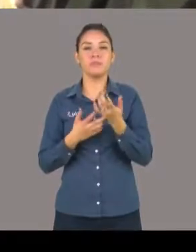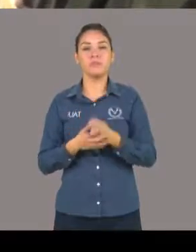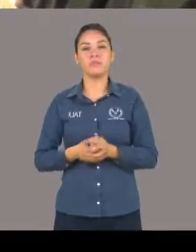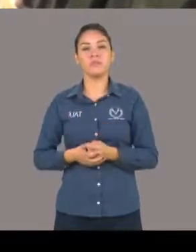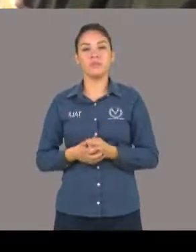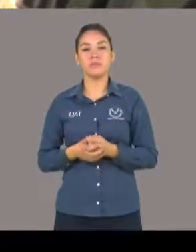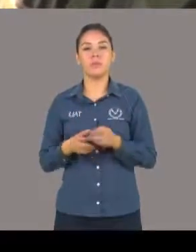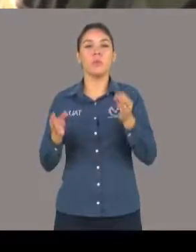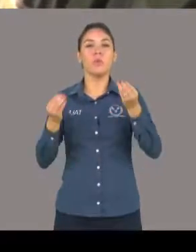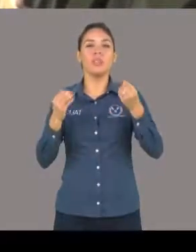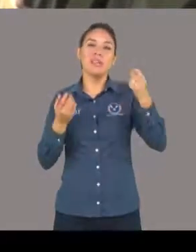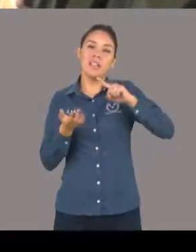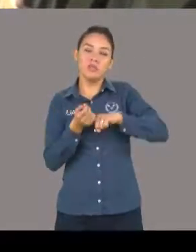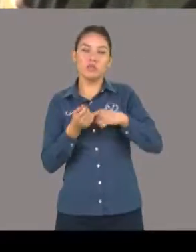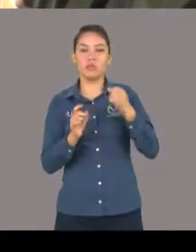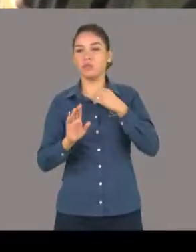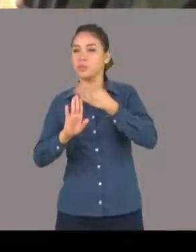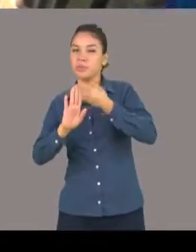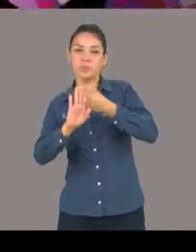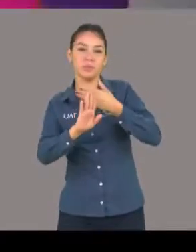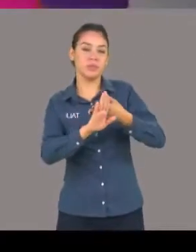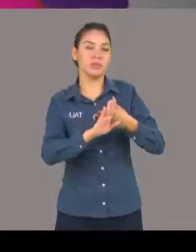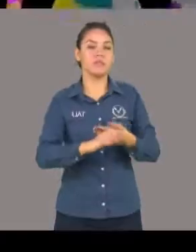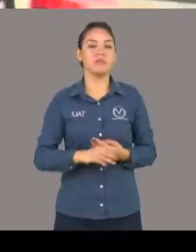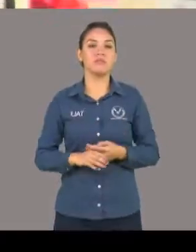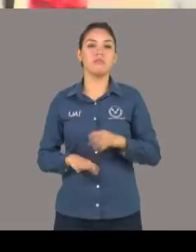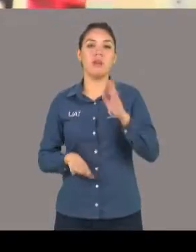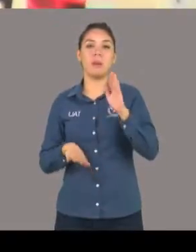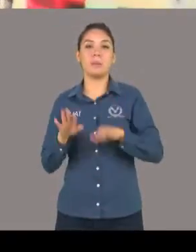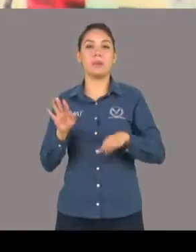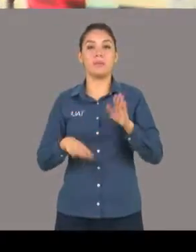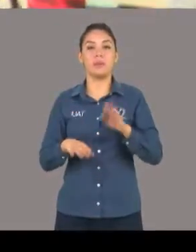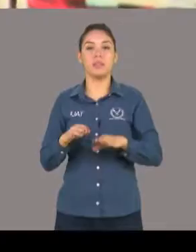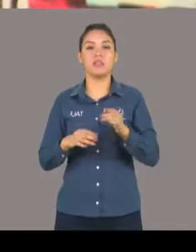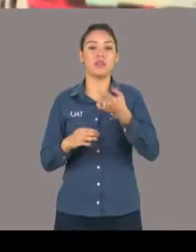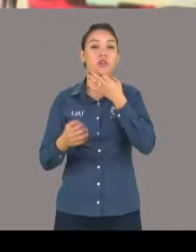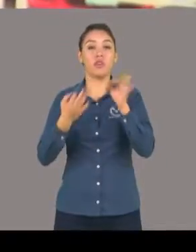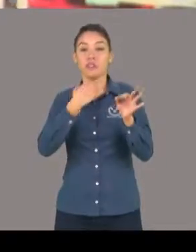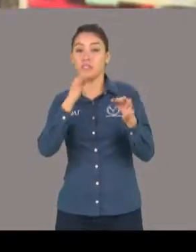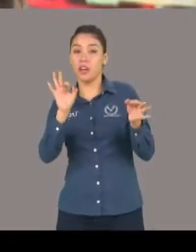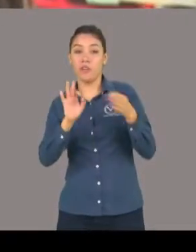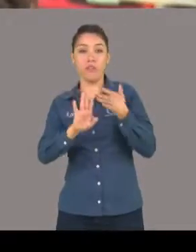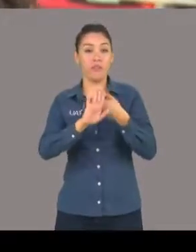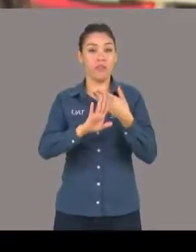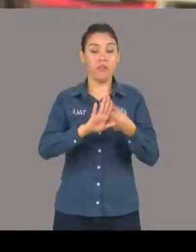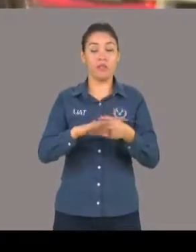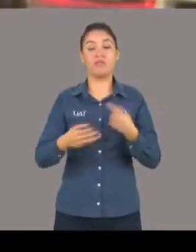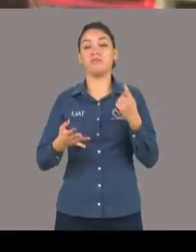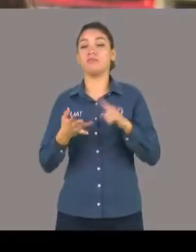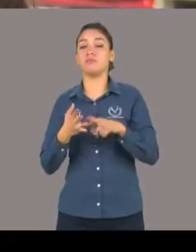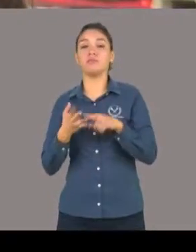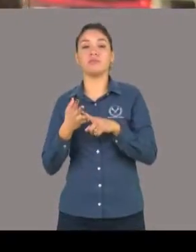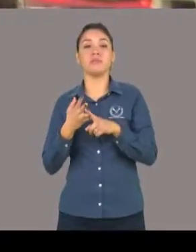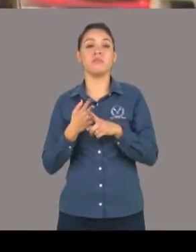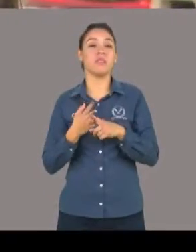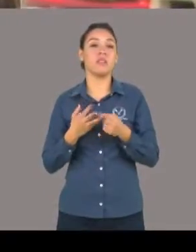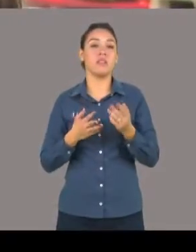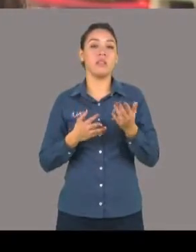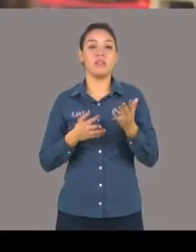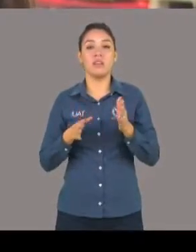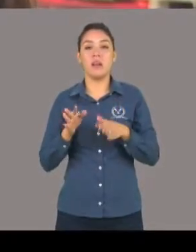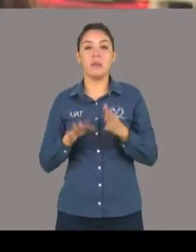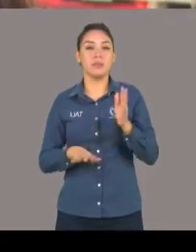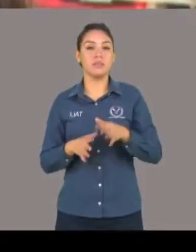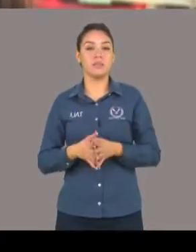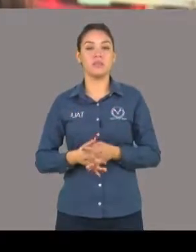persona muy violenta. Que hablan con groserías o que se